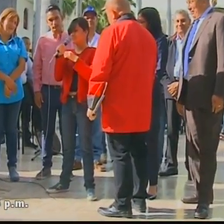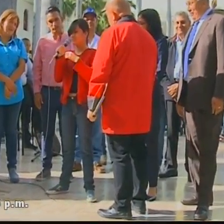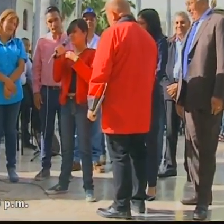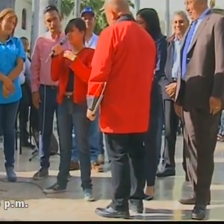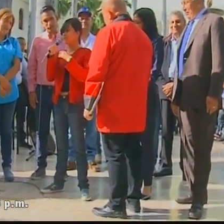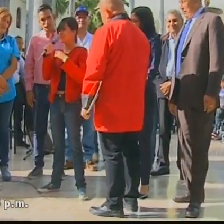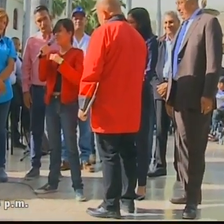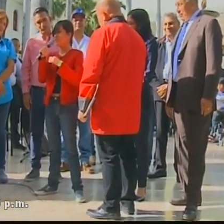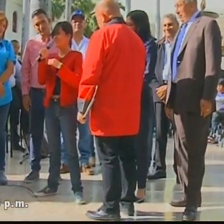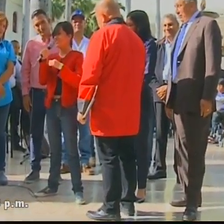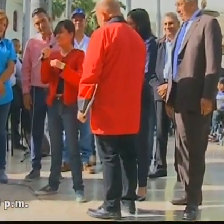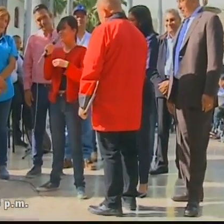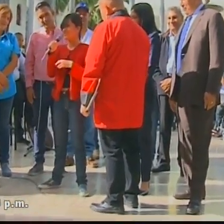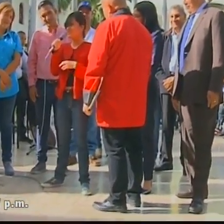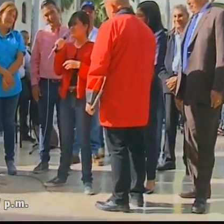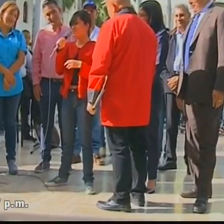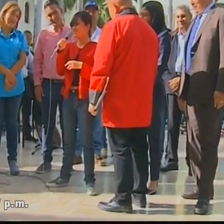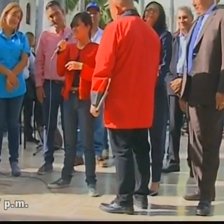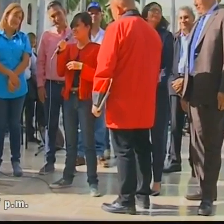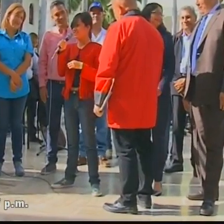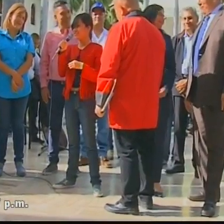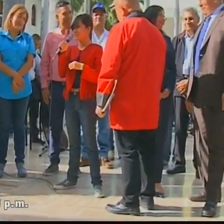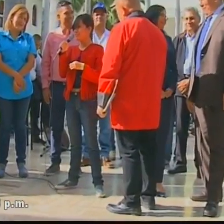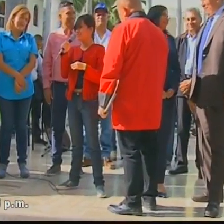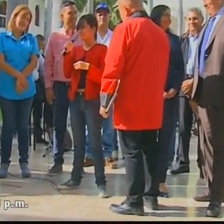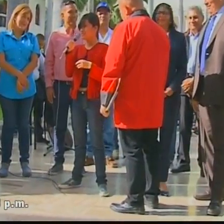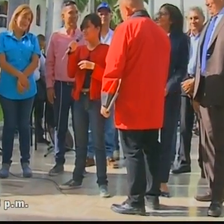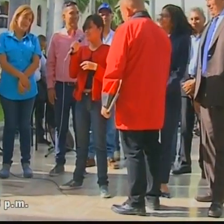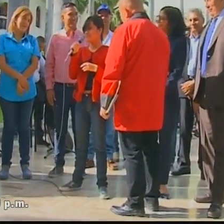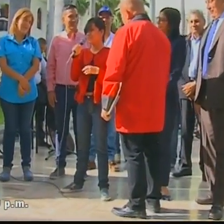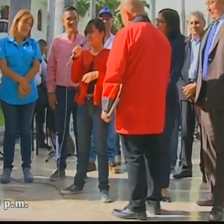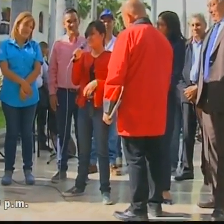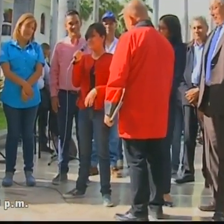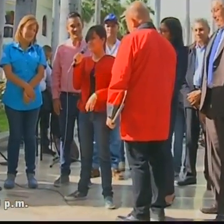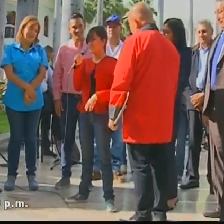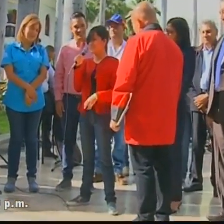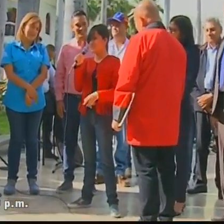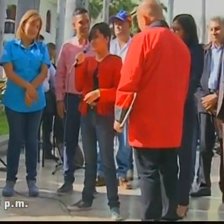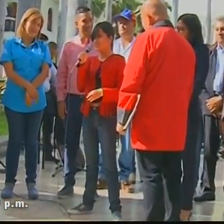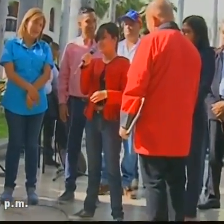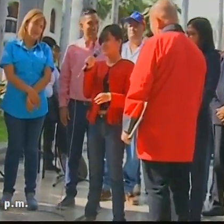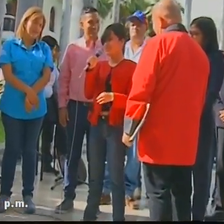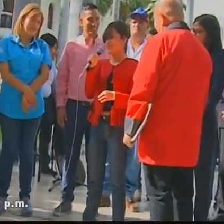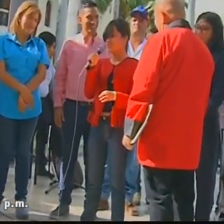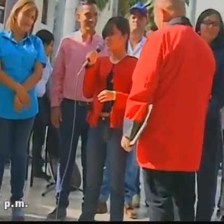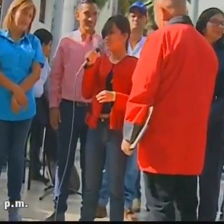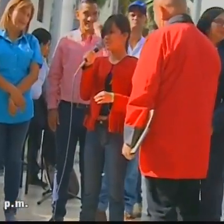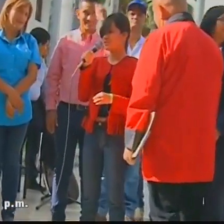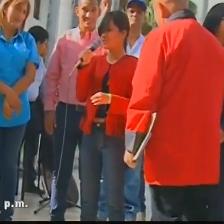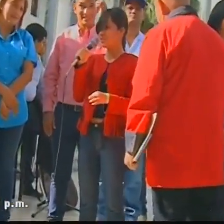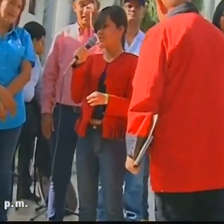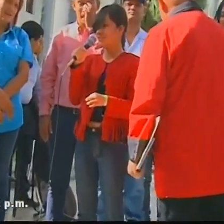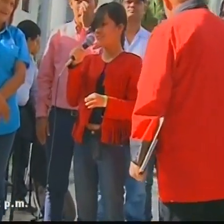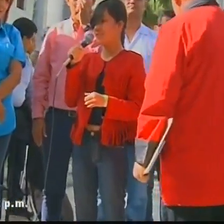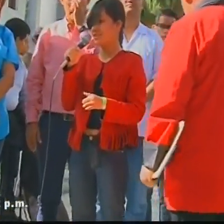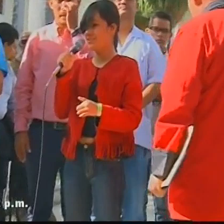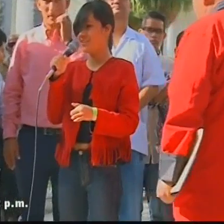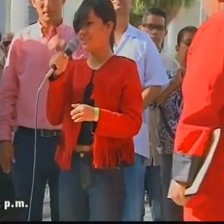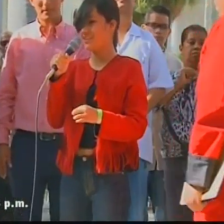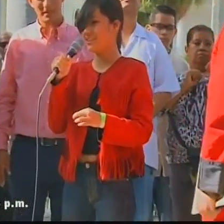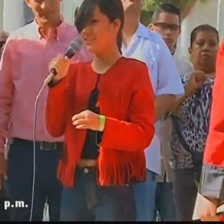del país, donde sus derechos serán garantizados solo en Revolución Bolivariana.